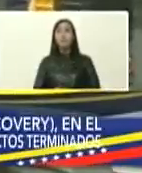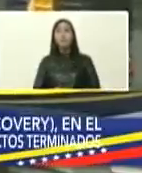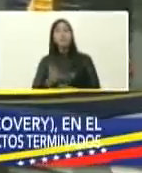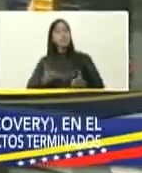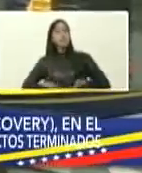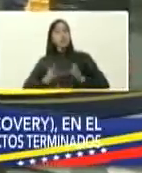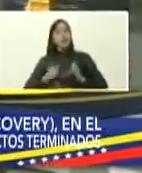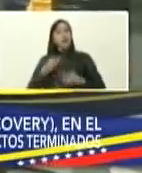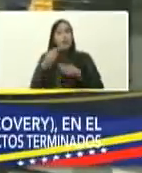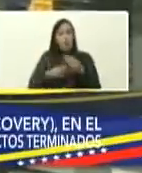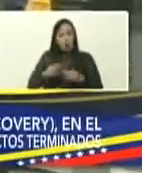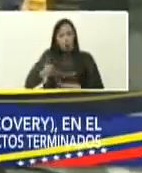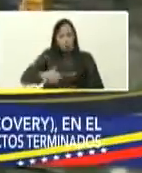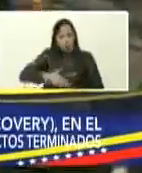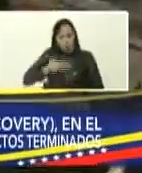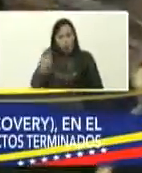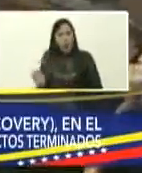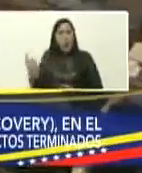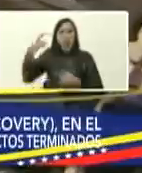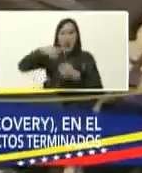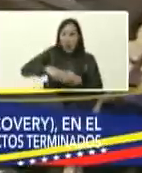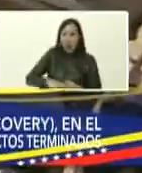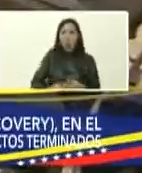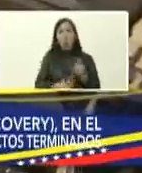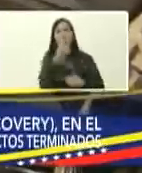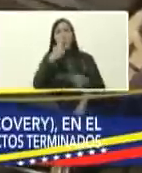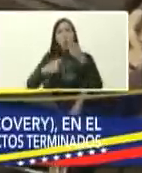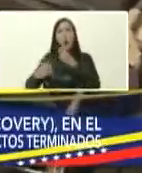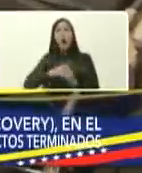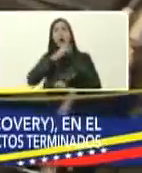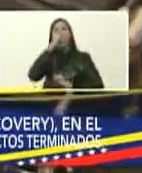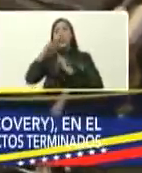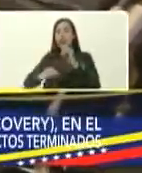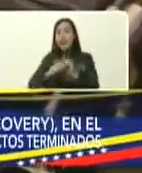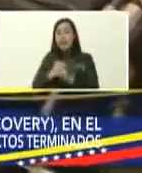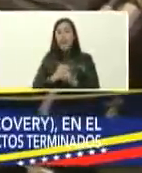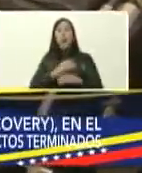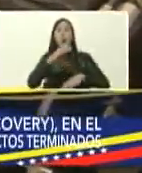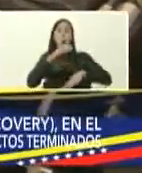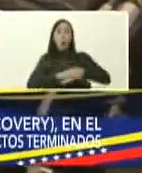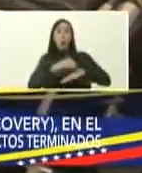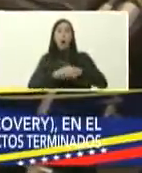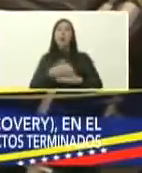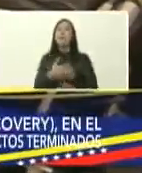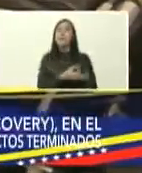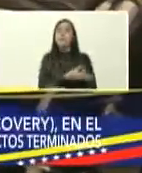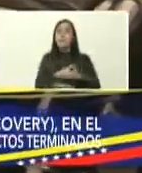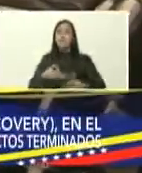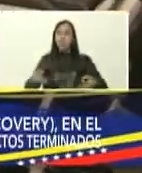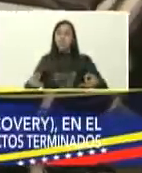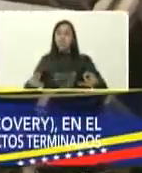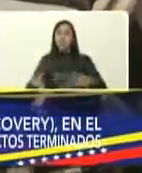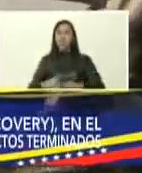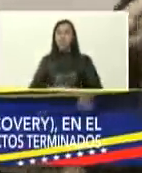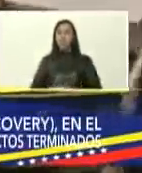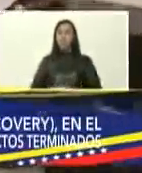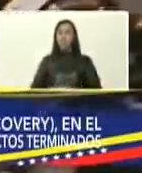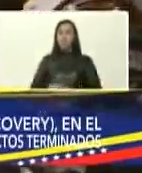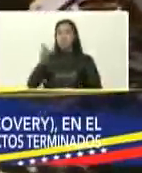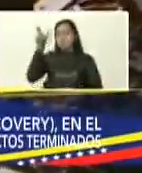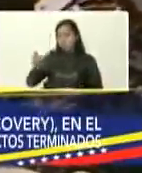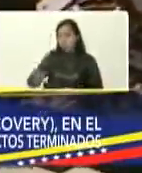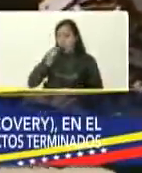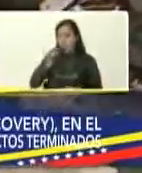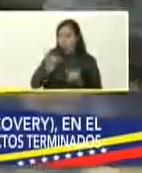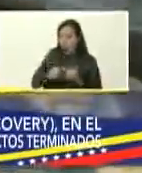permite pues poder incorporar al mercado internacional este producto venezolano de alta calidad. Pues explíquenos rápidamente,